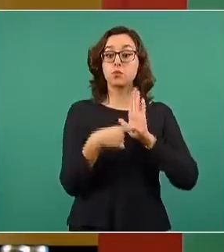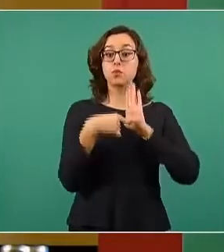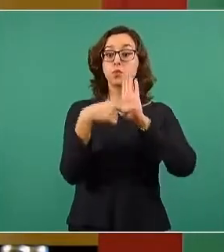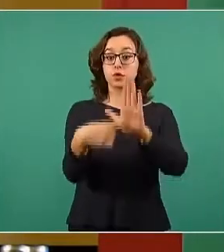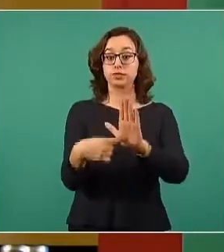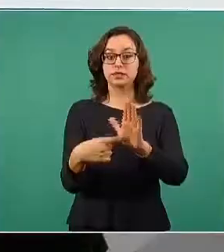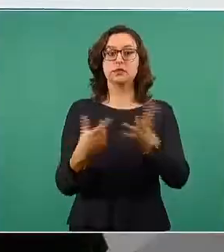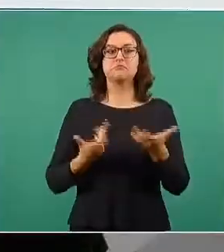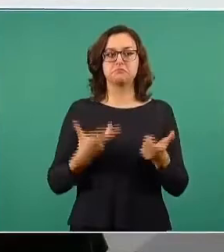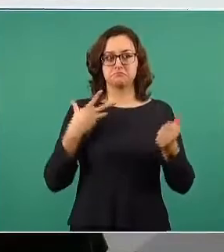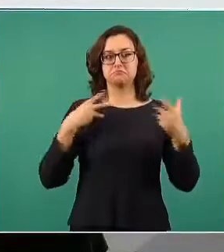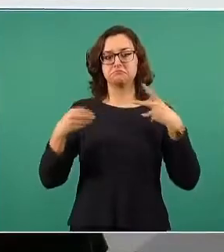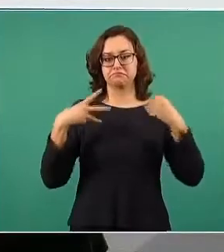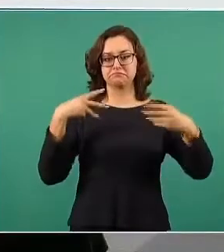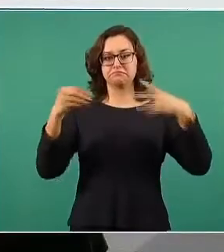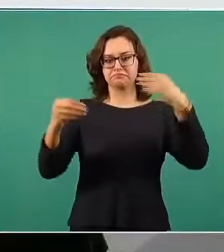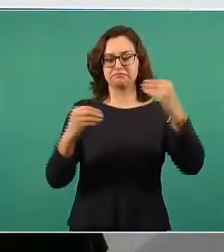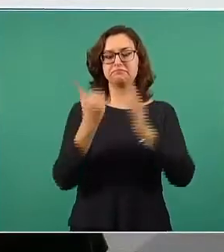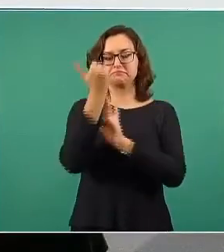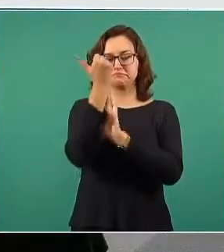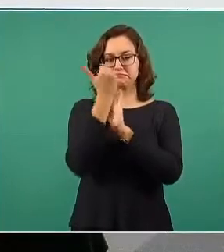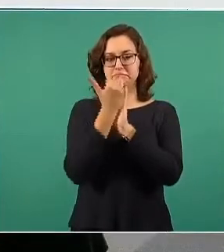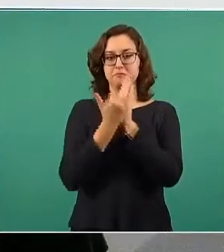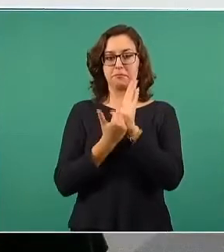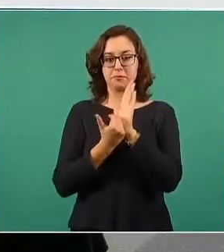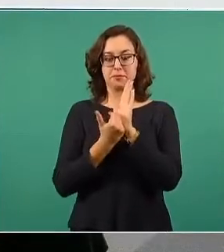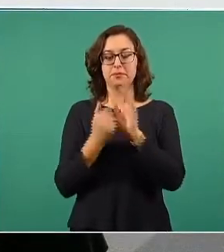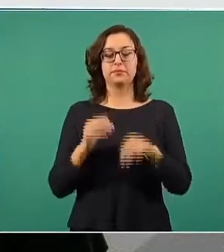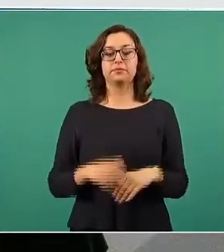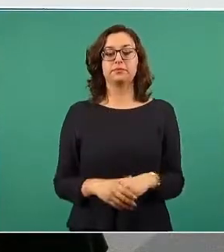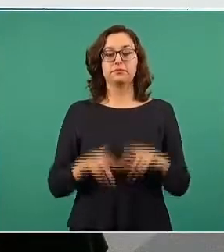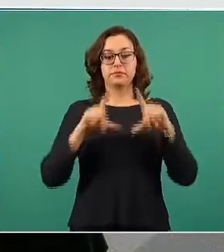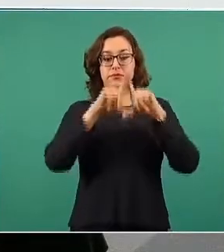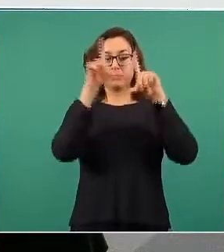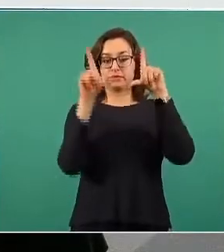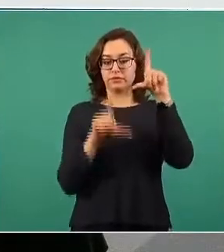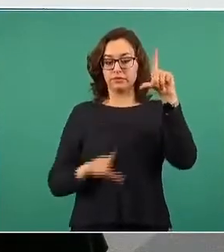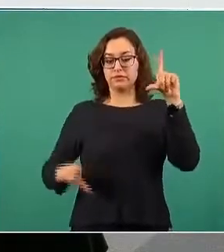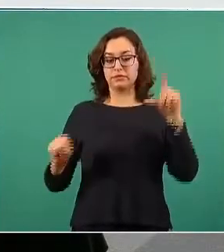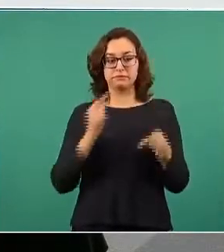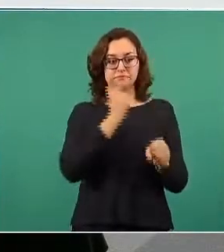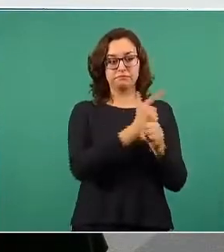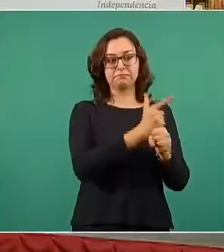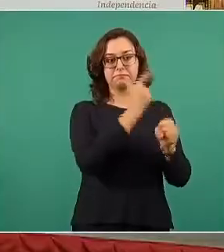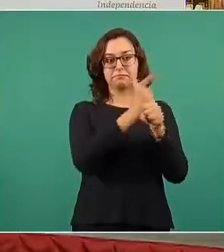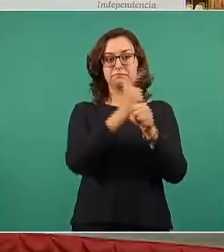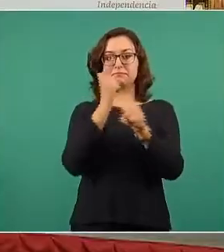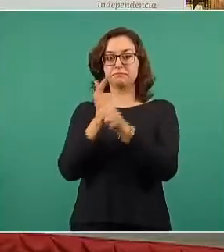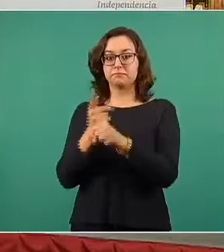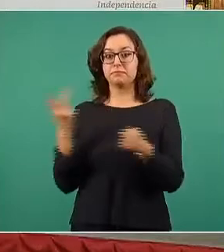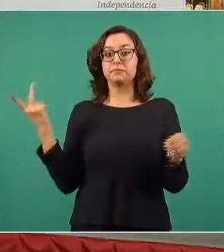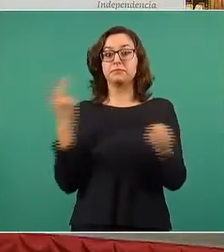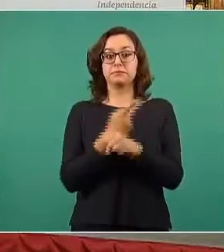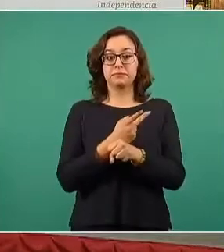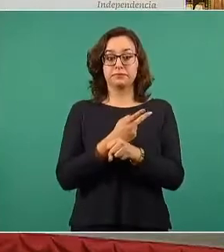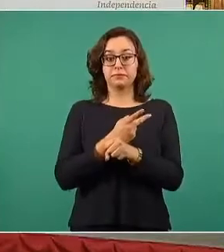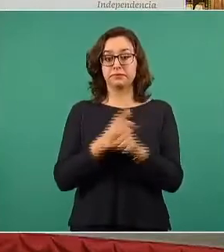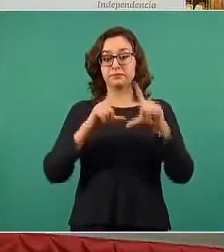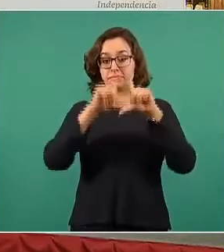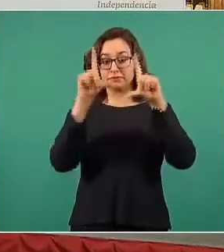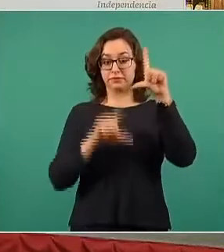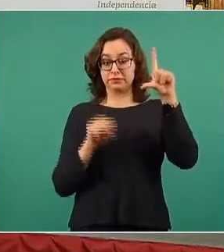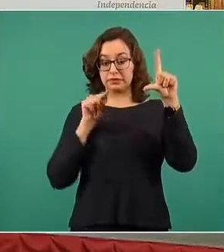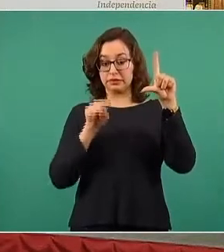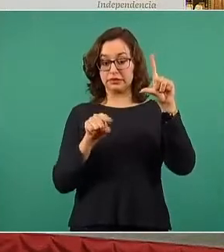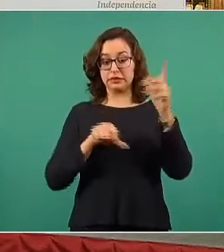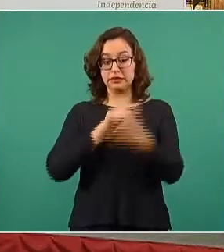la intensidad epidémica. Si vemos el mapa, podemos reconocer fácilmente que la zona central es la